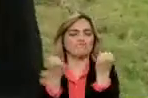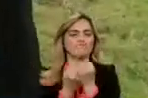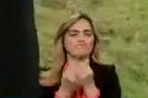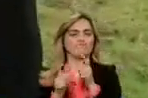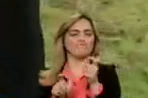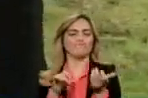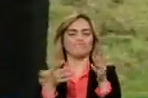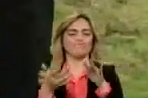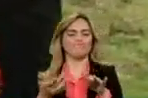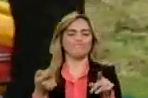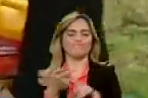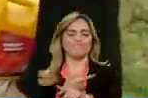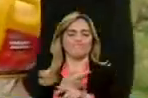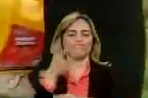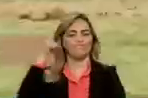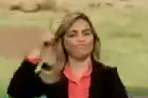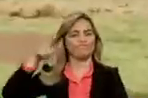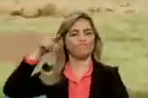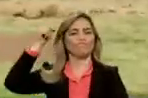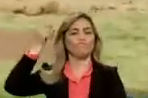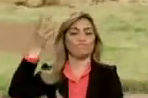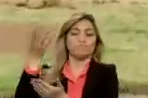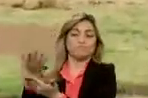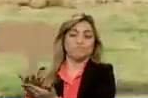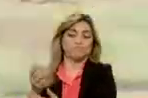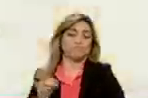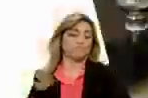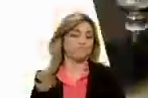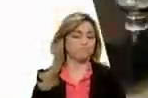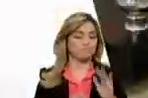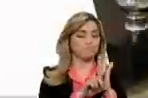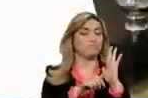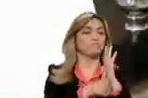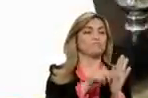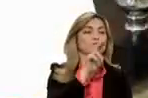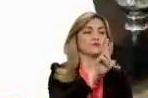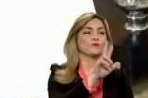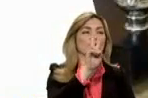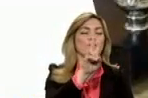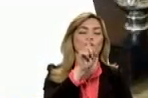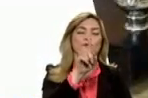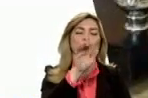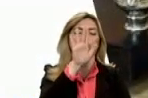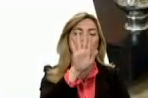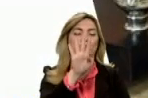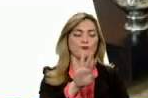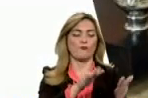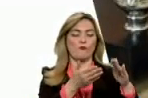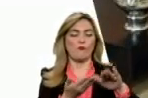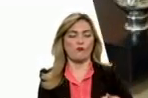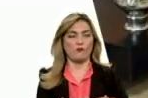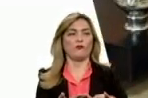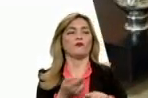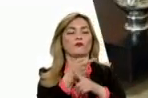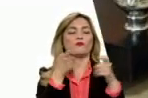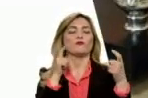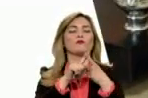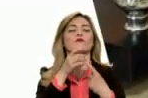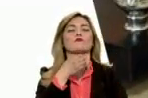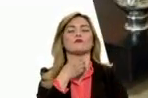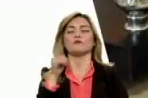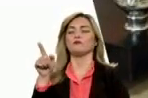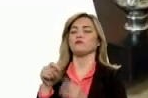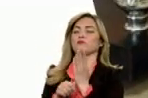inusual discrepan entre el mismo gobierno. Mientras el registro civil tiene 32.154 fallecidos de marzo a agosto,